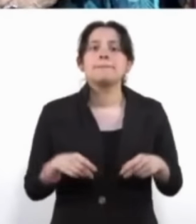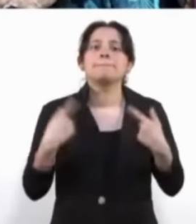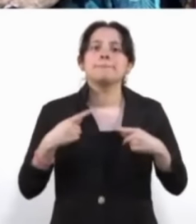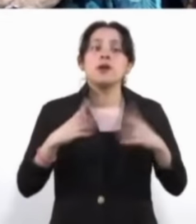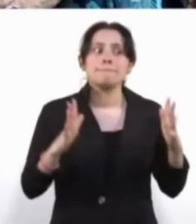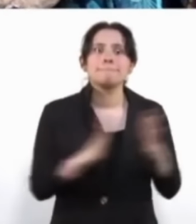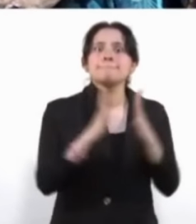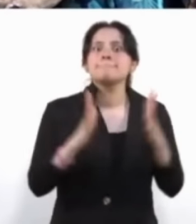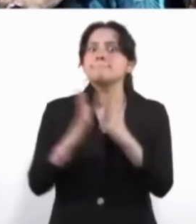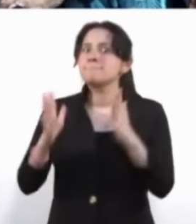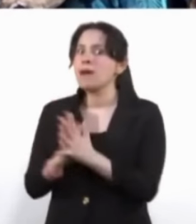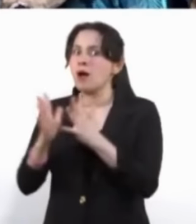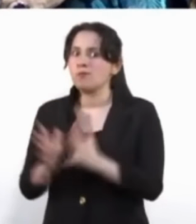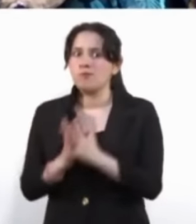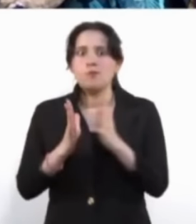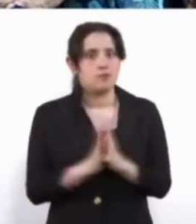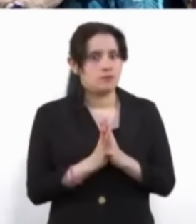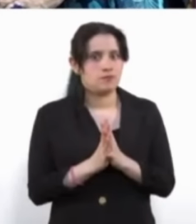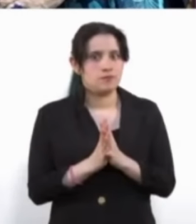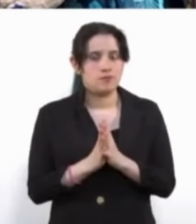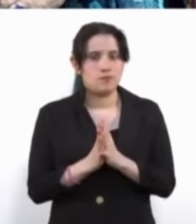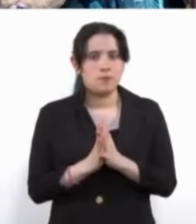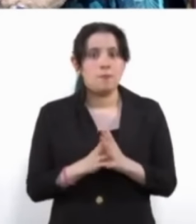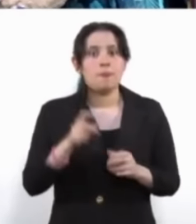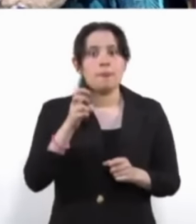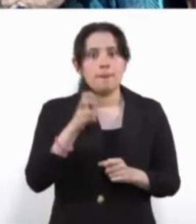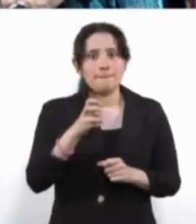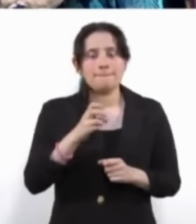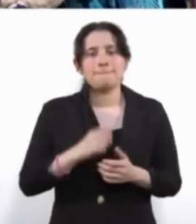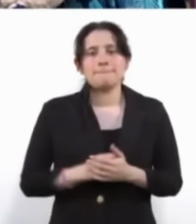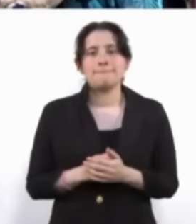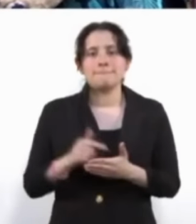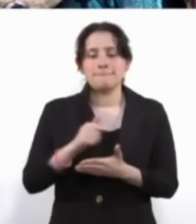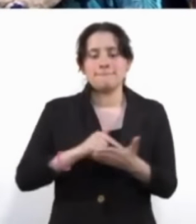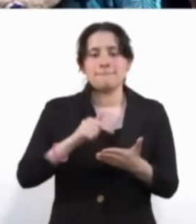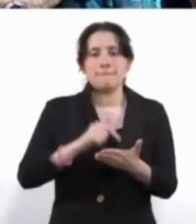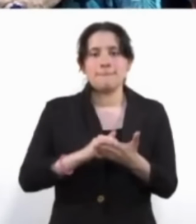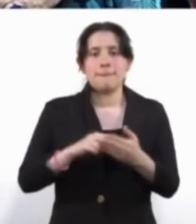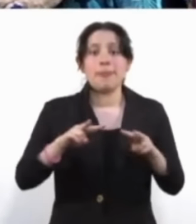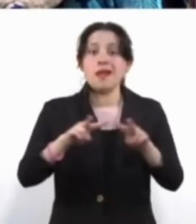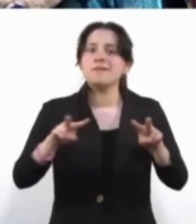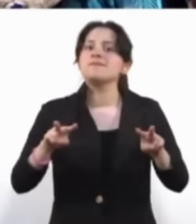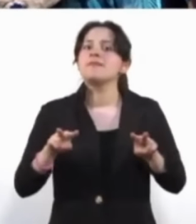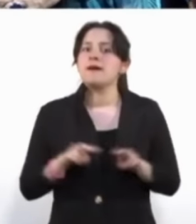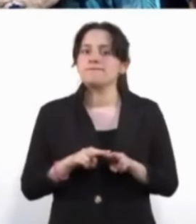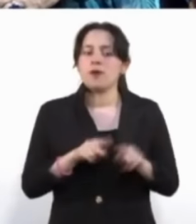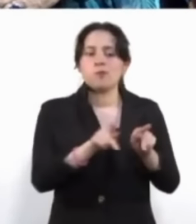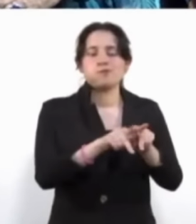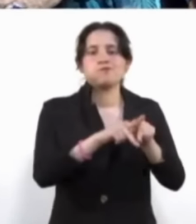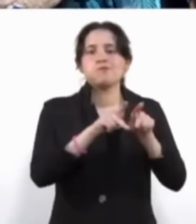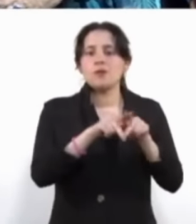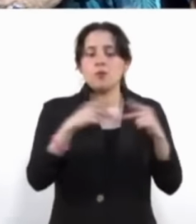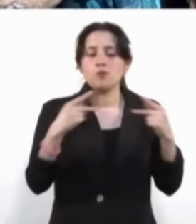en el ataque, es decir, que físicamente estuvieron en el ataque a la víctima, al periodista. Posteriormente, después de lo que se